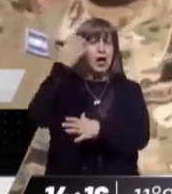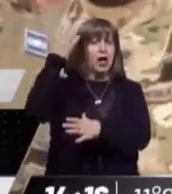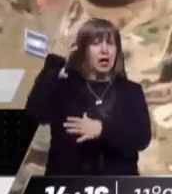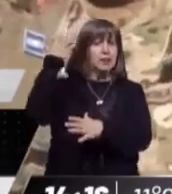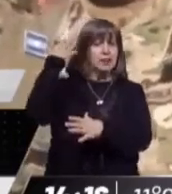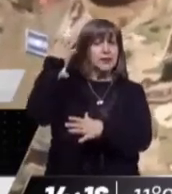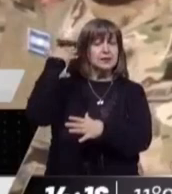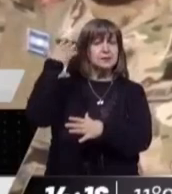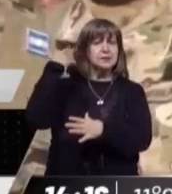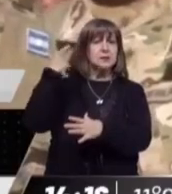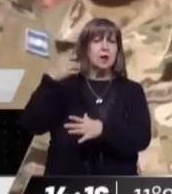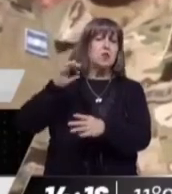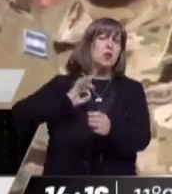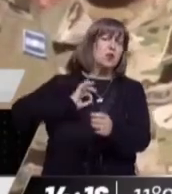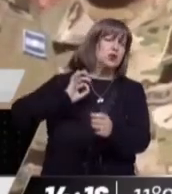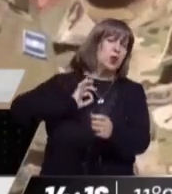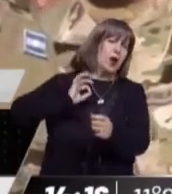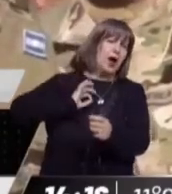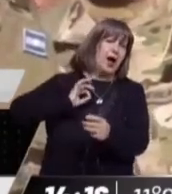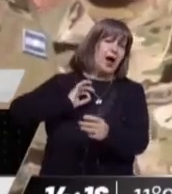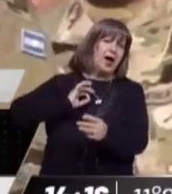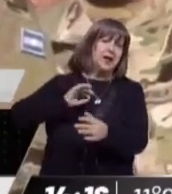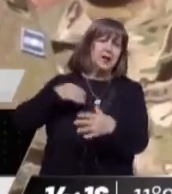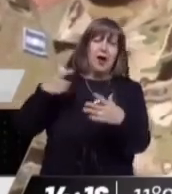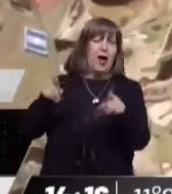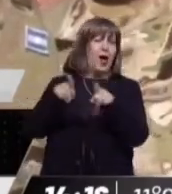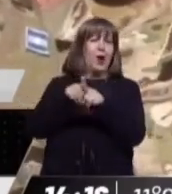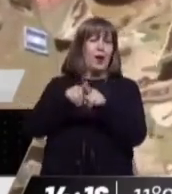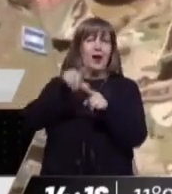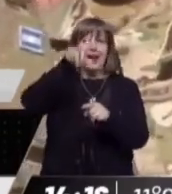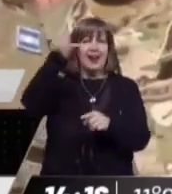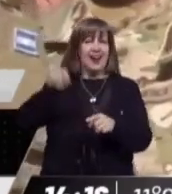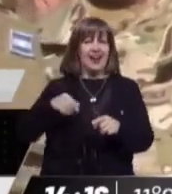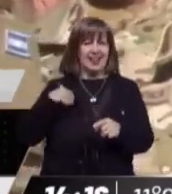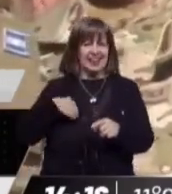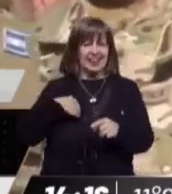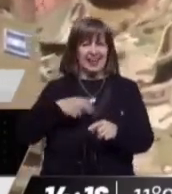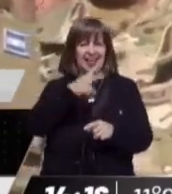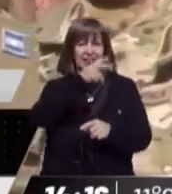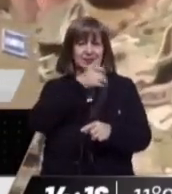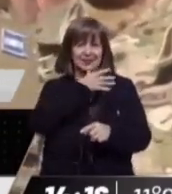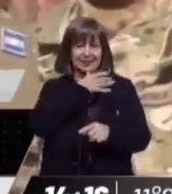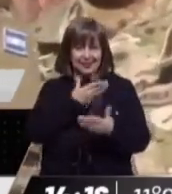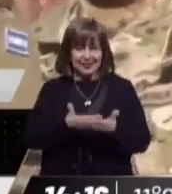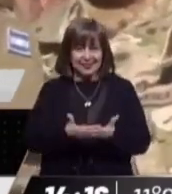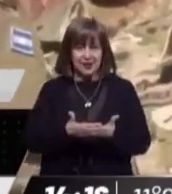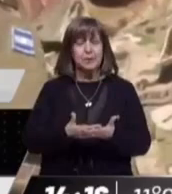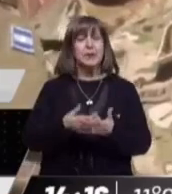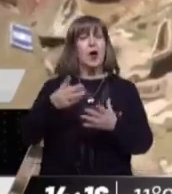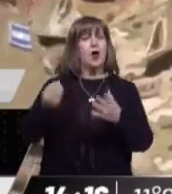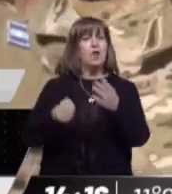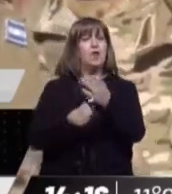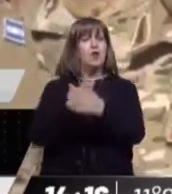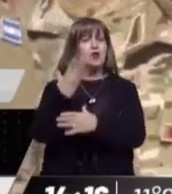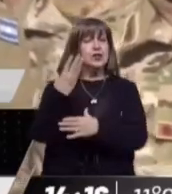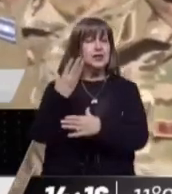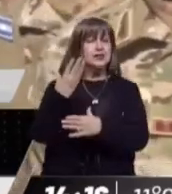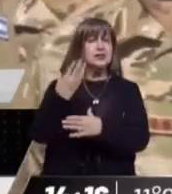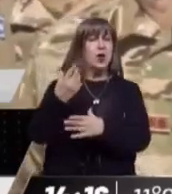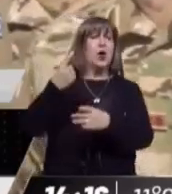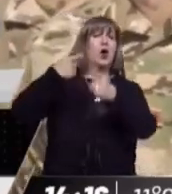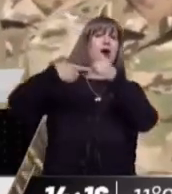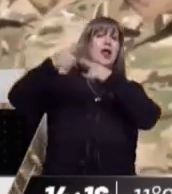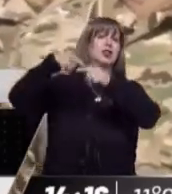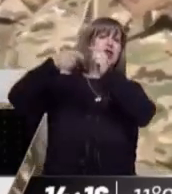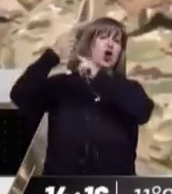tiene tantos años como nuestro país. Su fundación, su